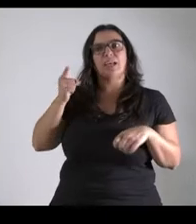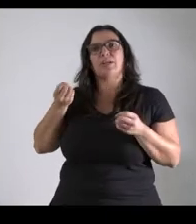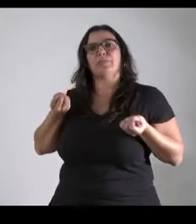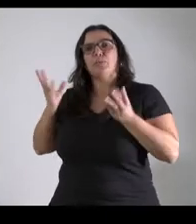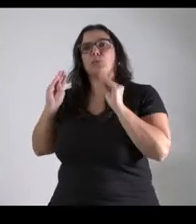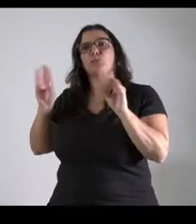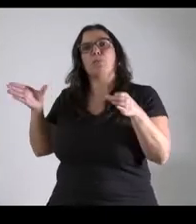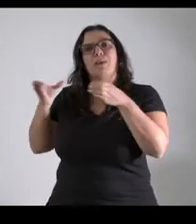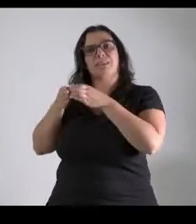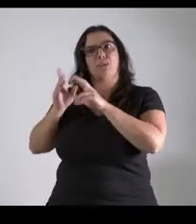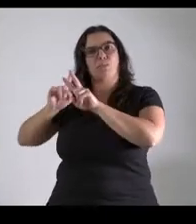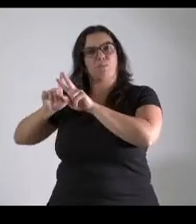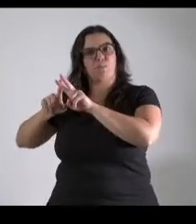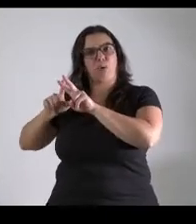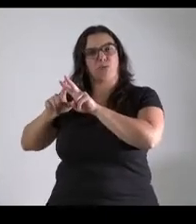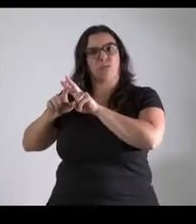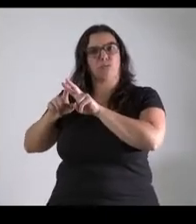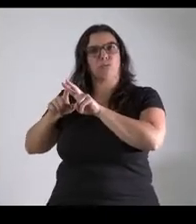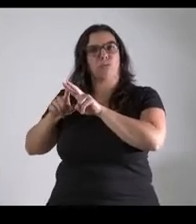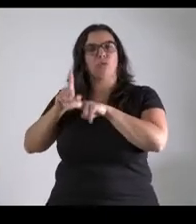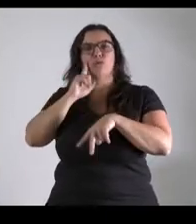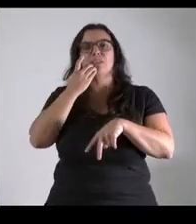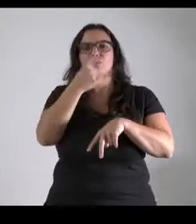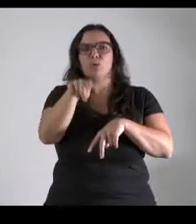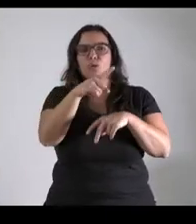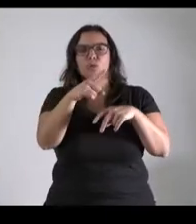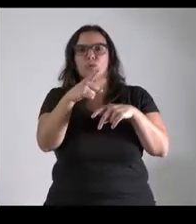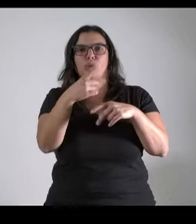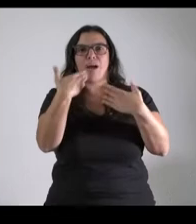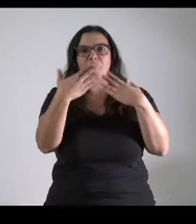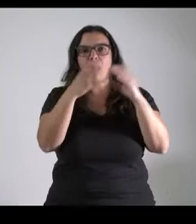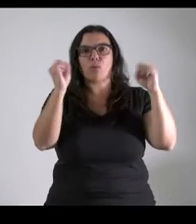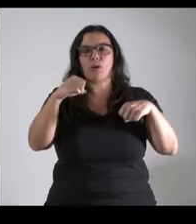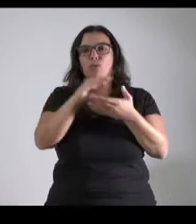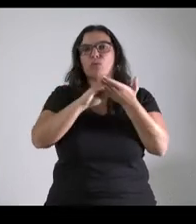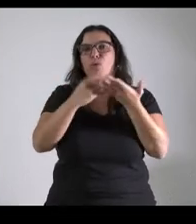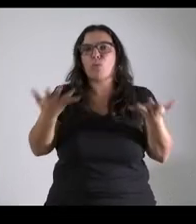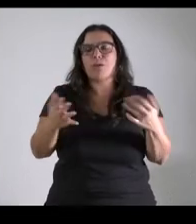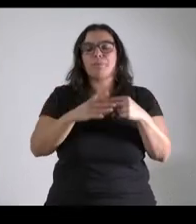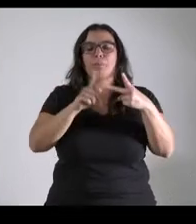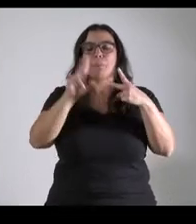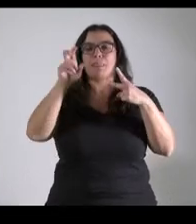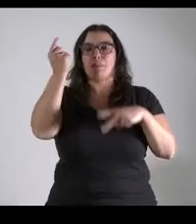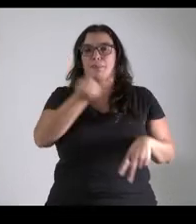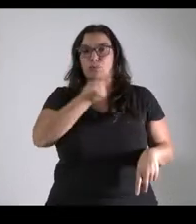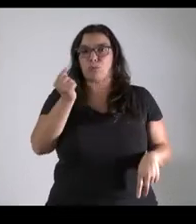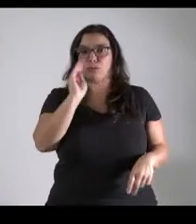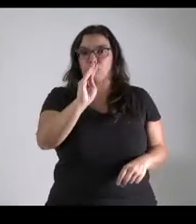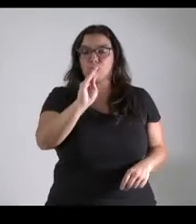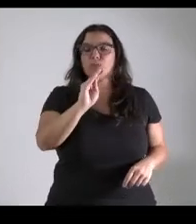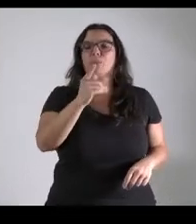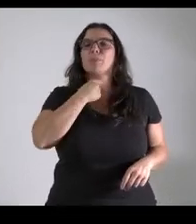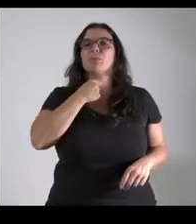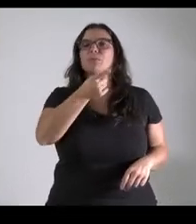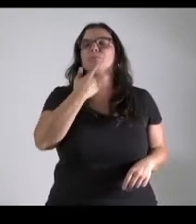partido al que representa no sé si eso lo tienen hablado y De qué manera lo resuelven y sobre el tema presupuestario sí que me gustaría que